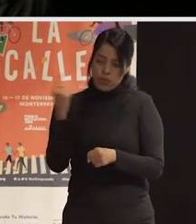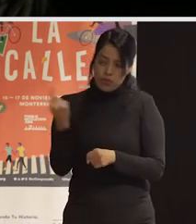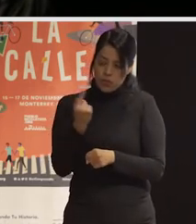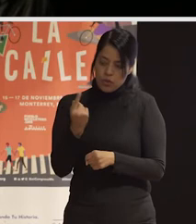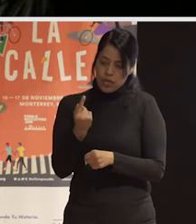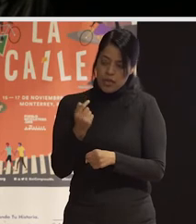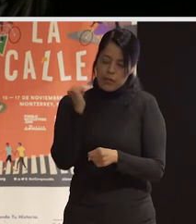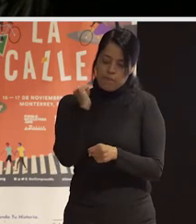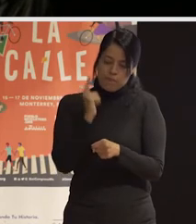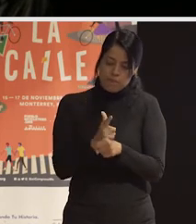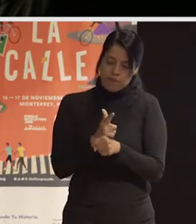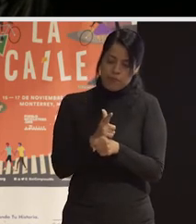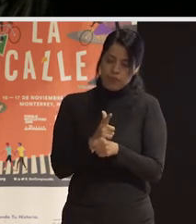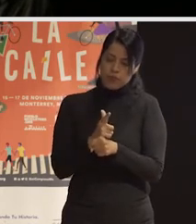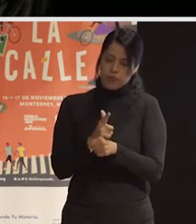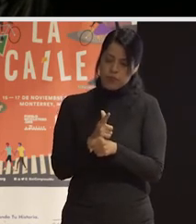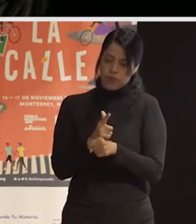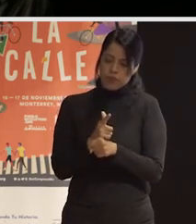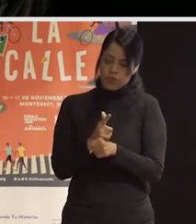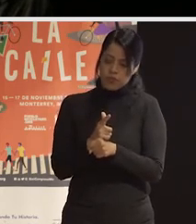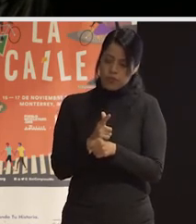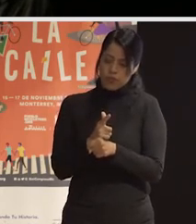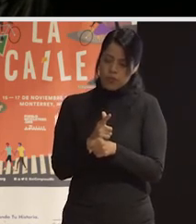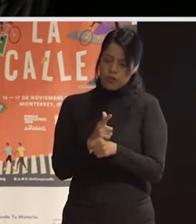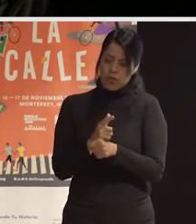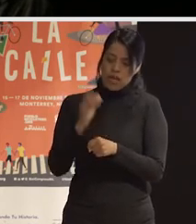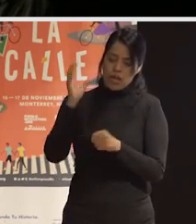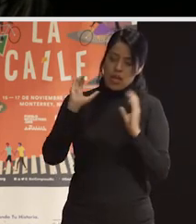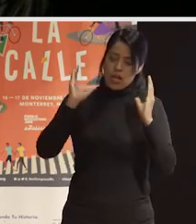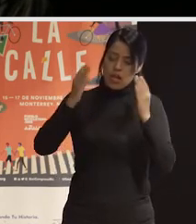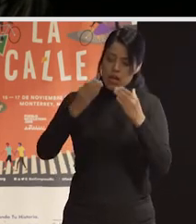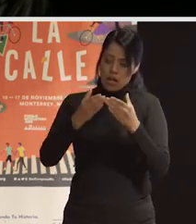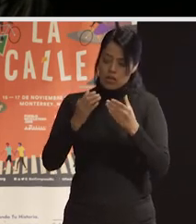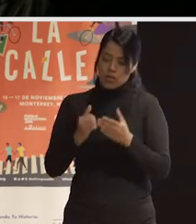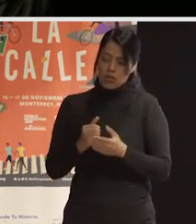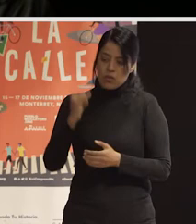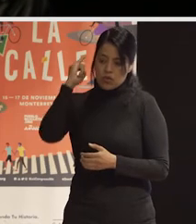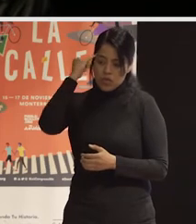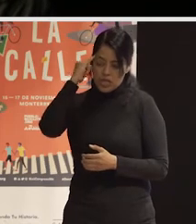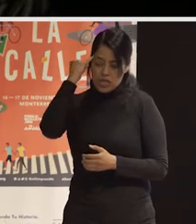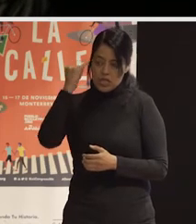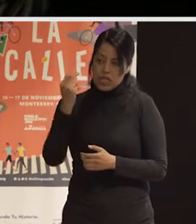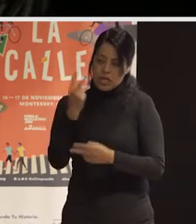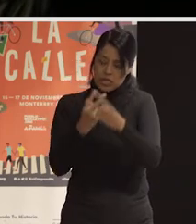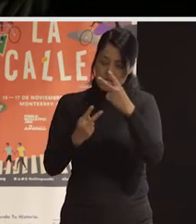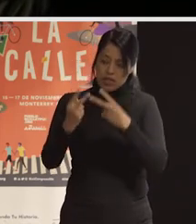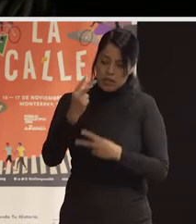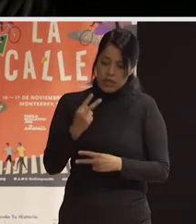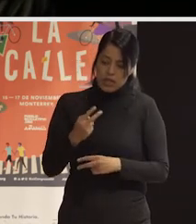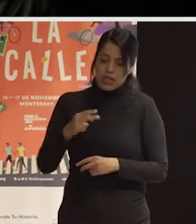hemos encontrado que las comunidades indígenas que vienen a